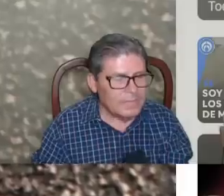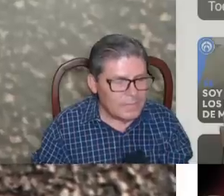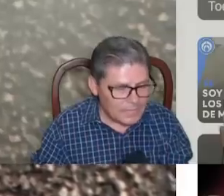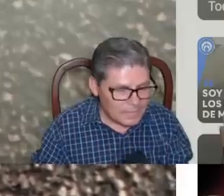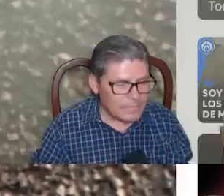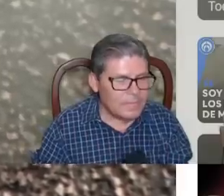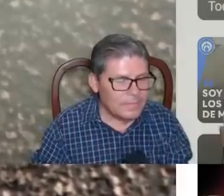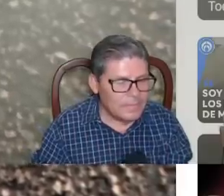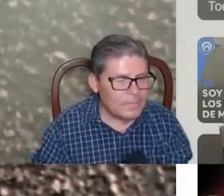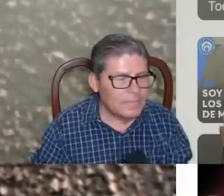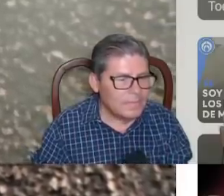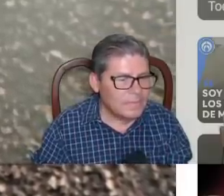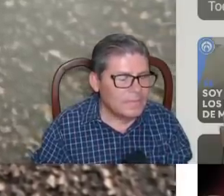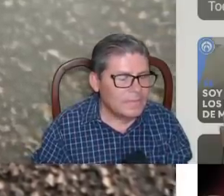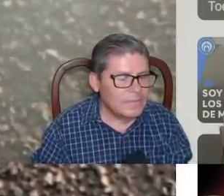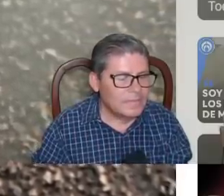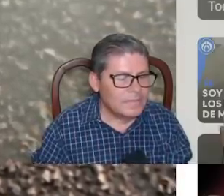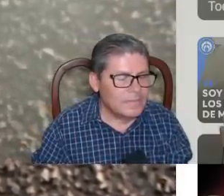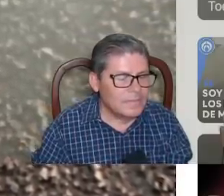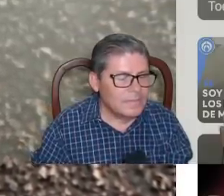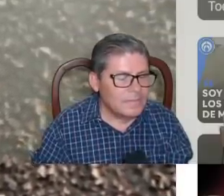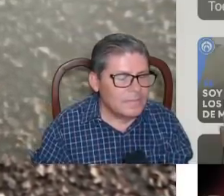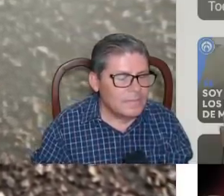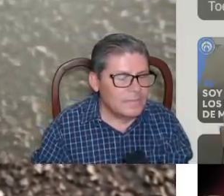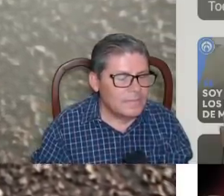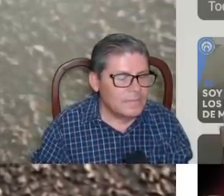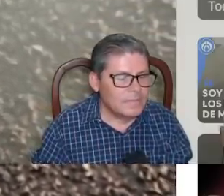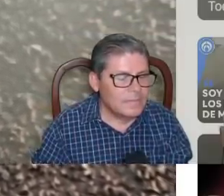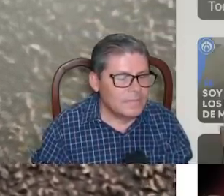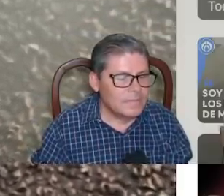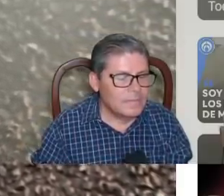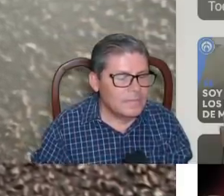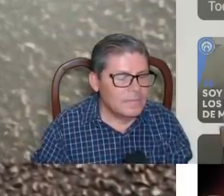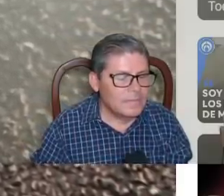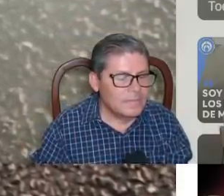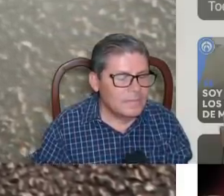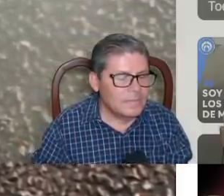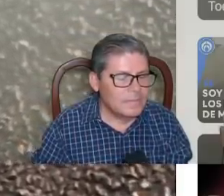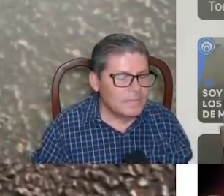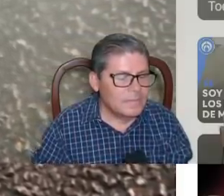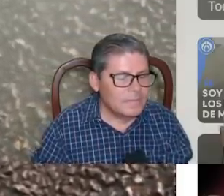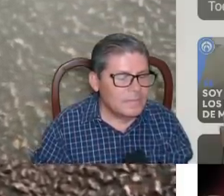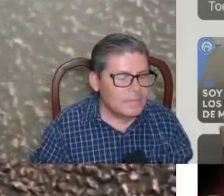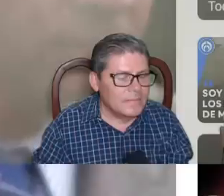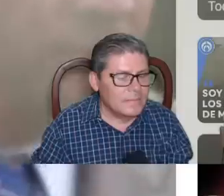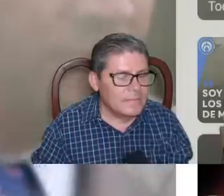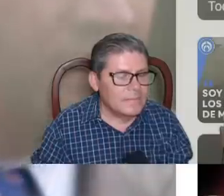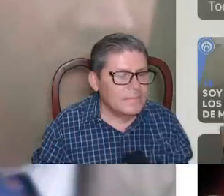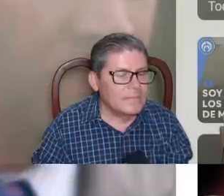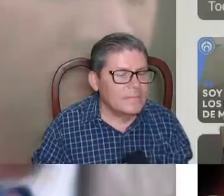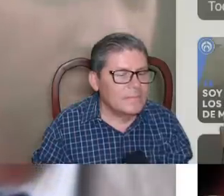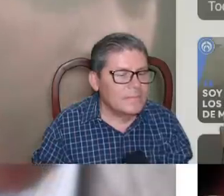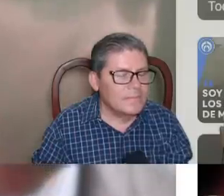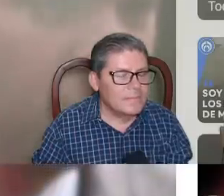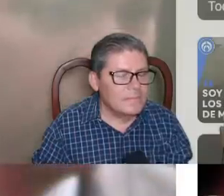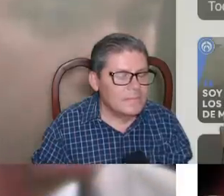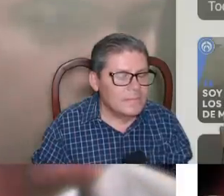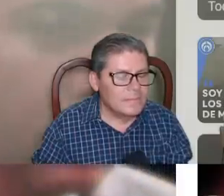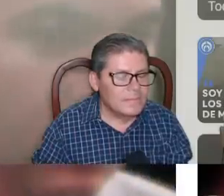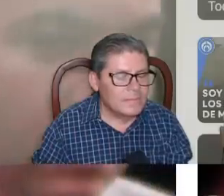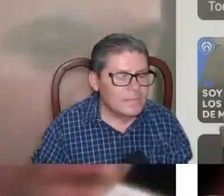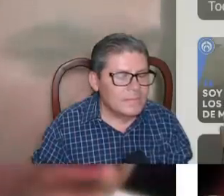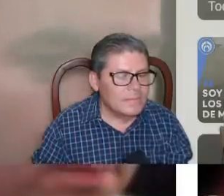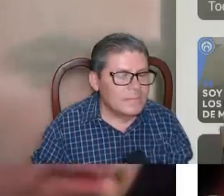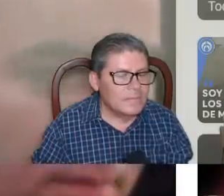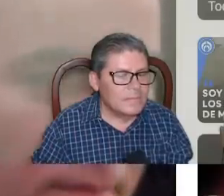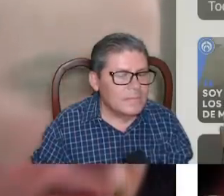a nombre de Juan Collado Mosello, pues se pagaron vuelos, alquiler de vehículos, retiro de efectivo,